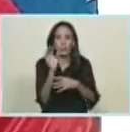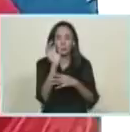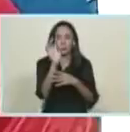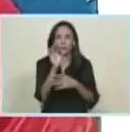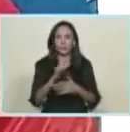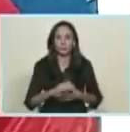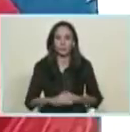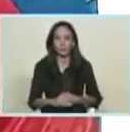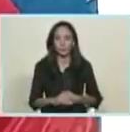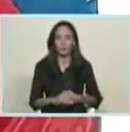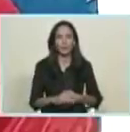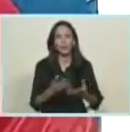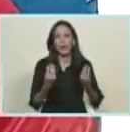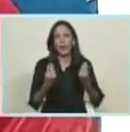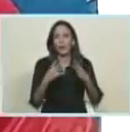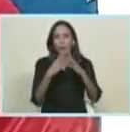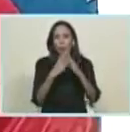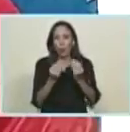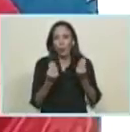de la vida